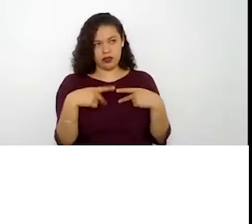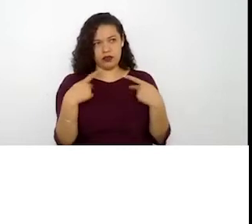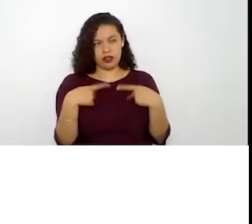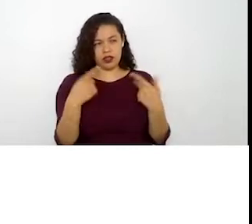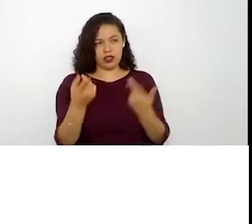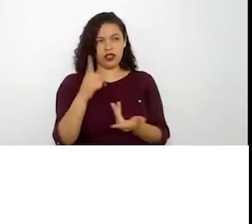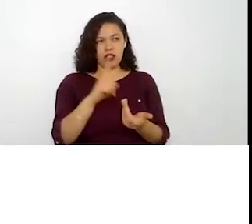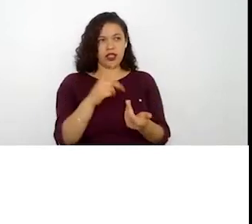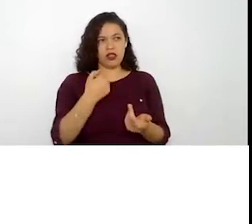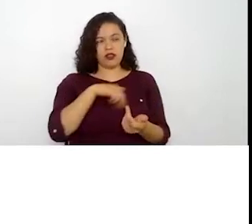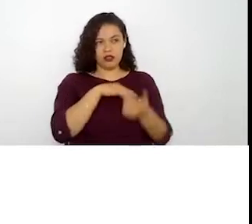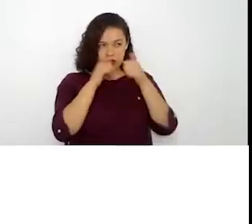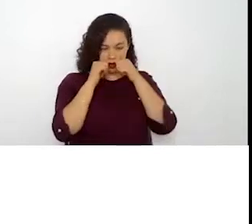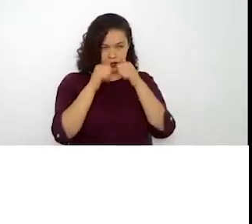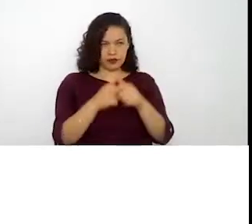atendiendo